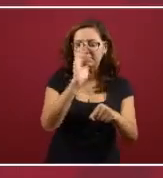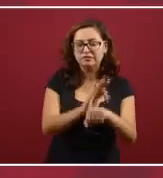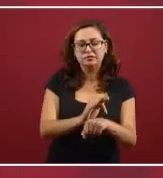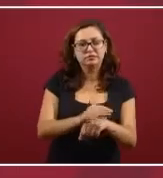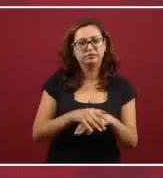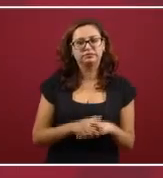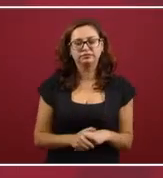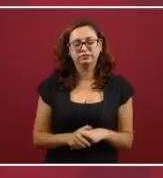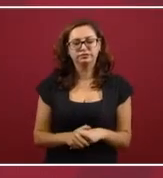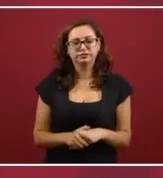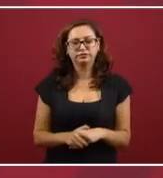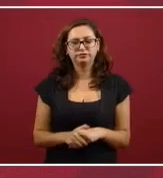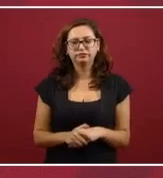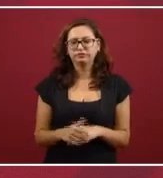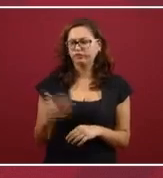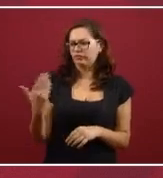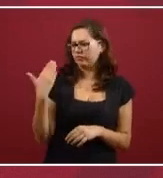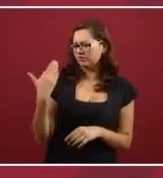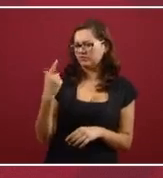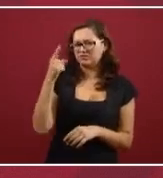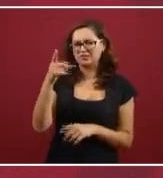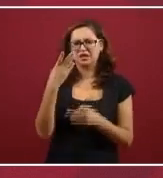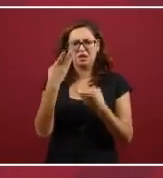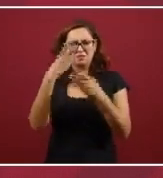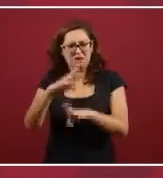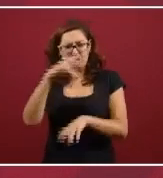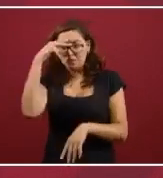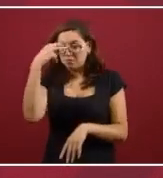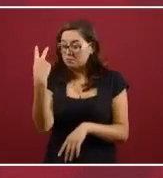poco en el Banco de México, con todo